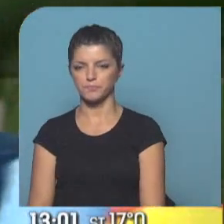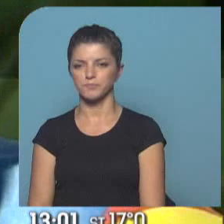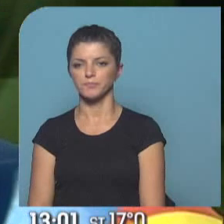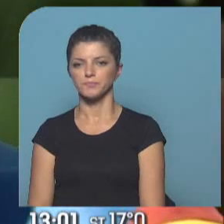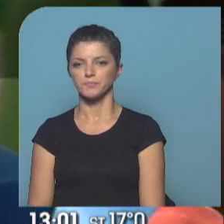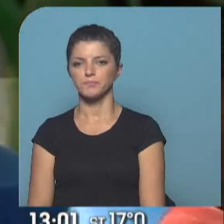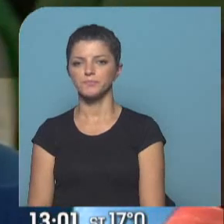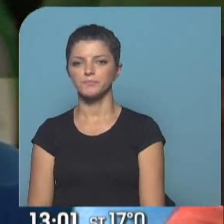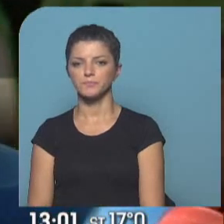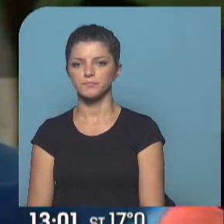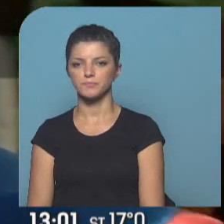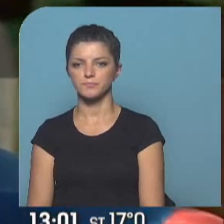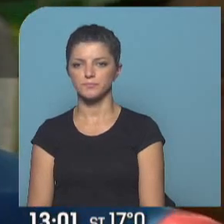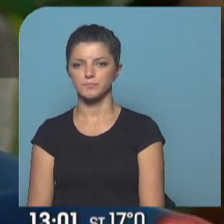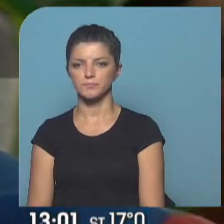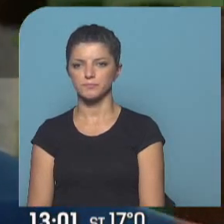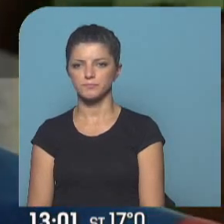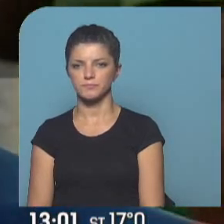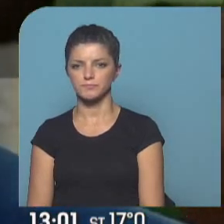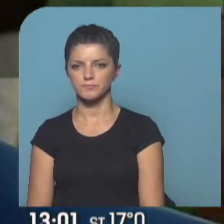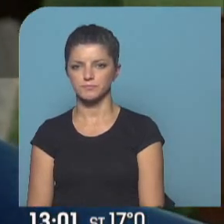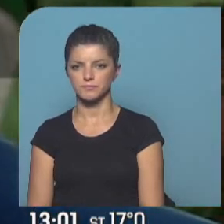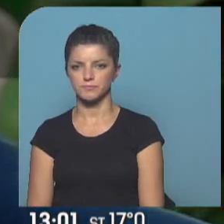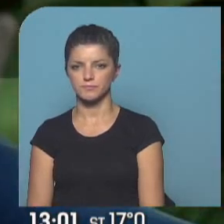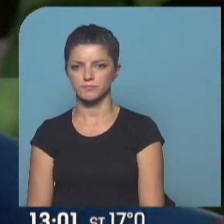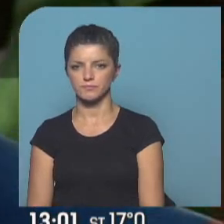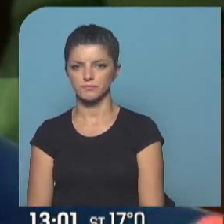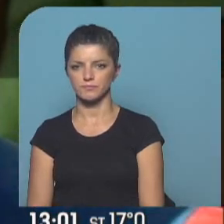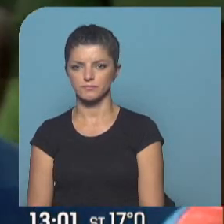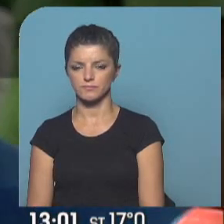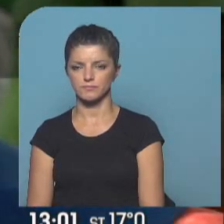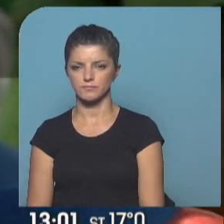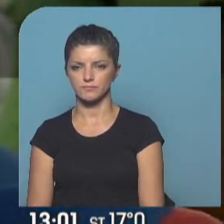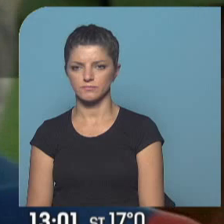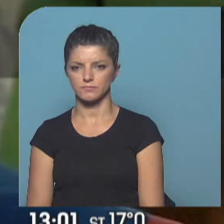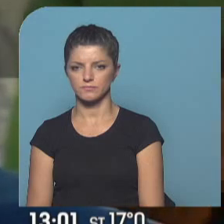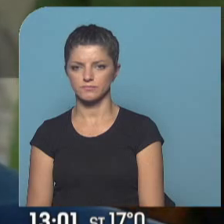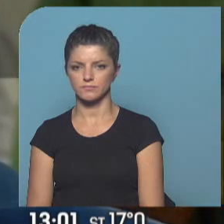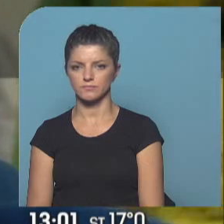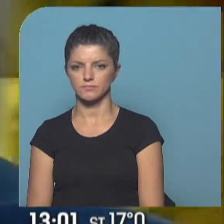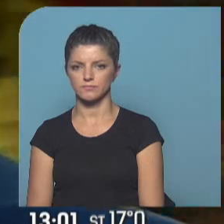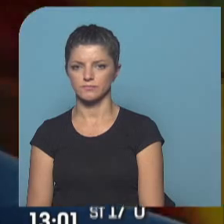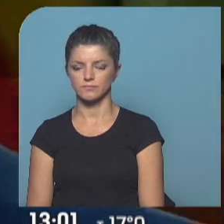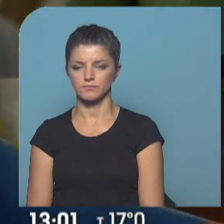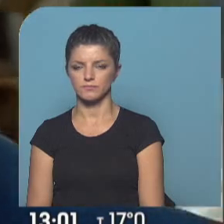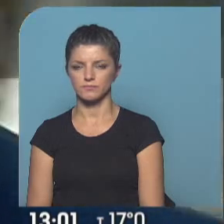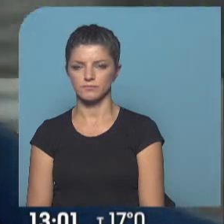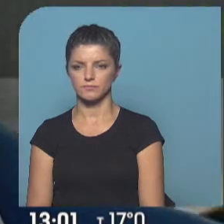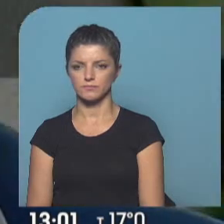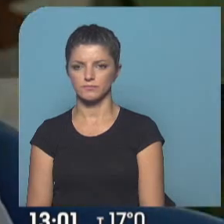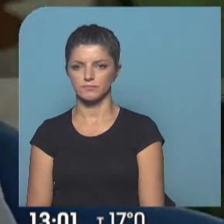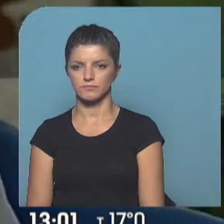govern espanyol. Catalunya tiene que ser lliure e independent, no estar dominat